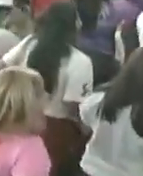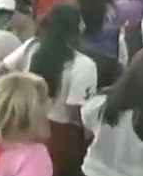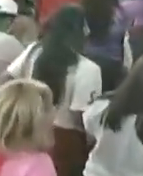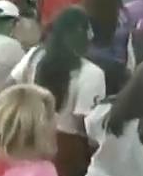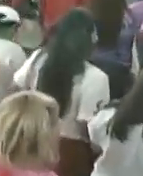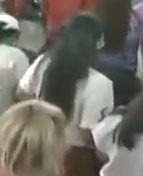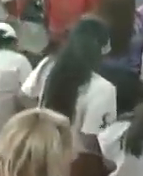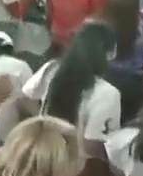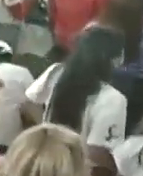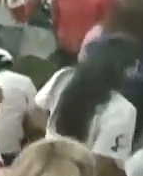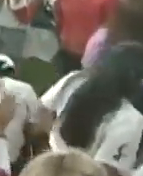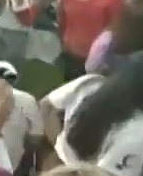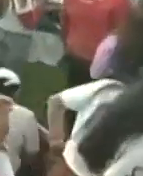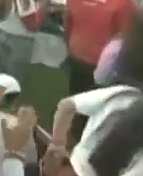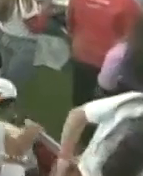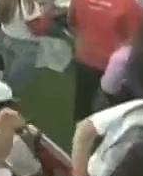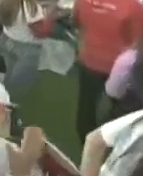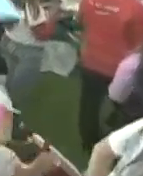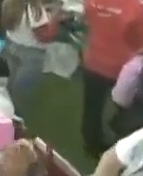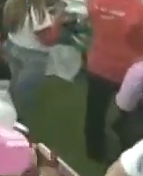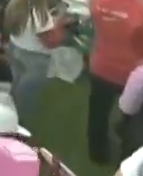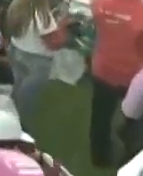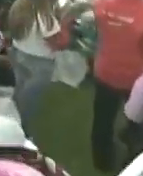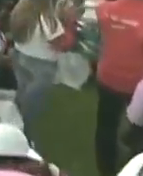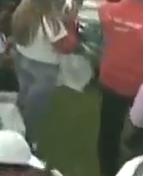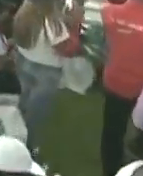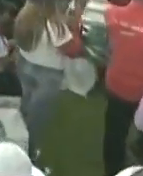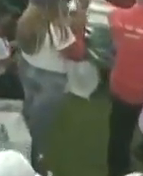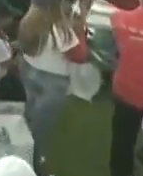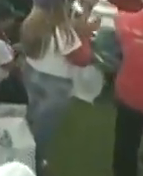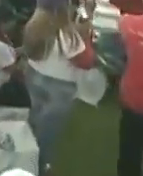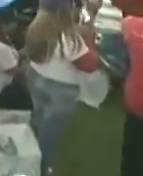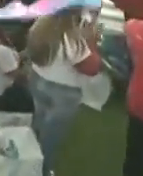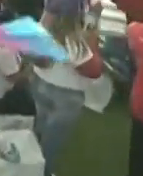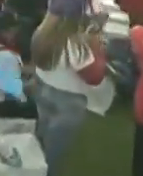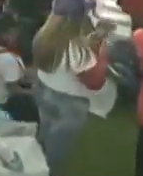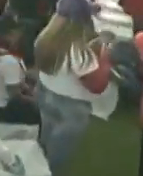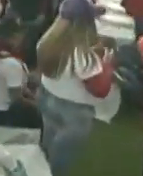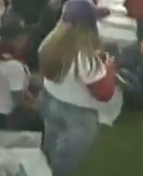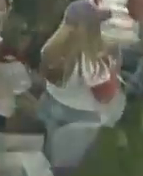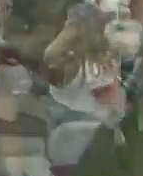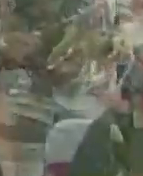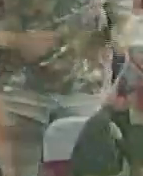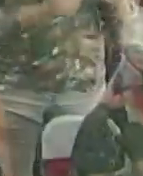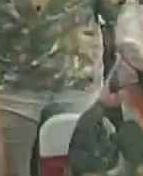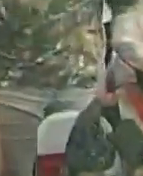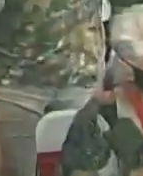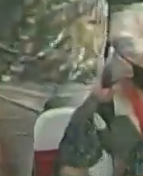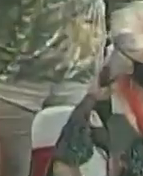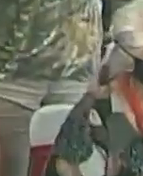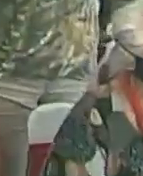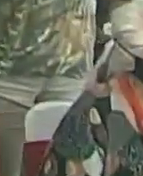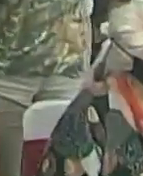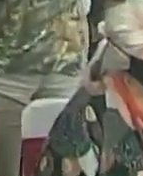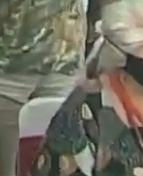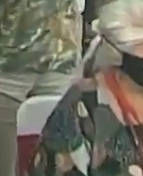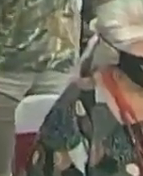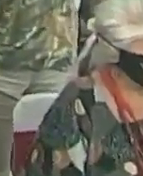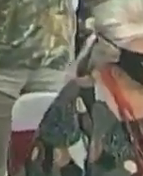Mujeres. Un acto liderado por el presidente feminista Nicolás Maduro Moros, un encuentro en el contexto de